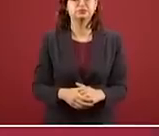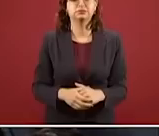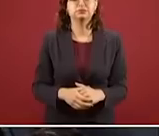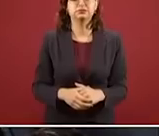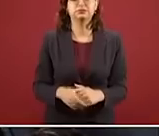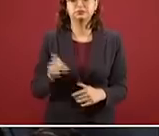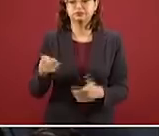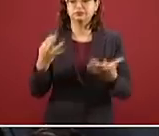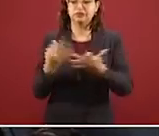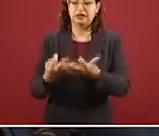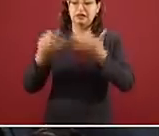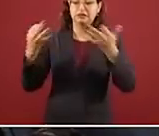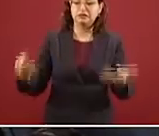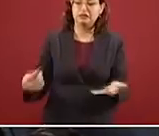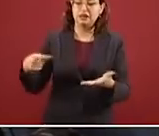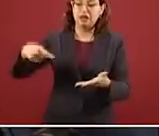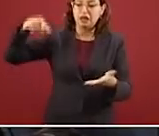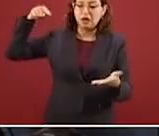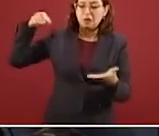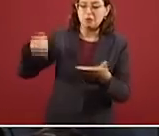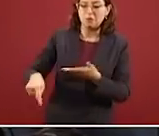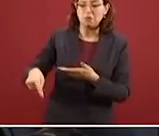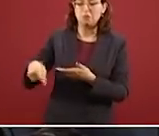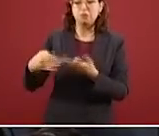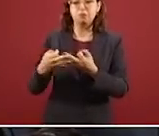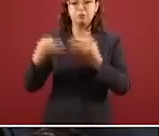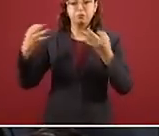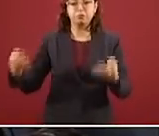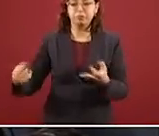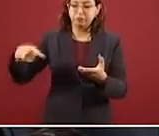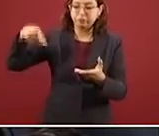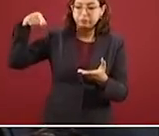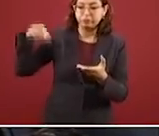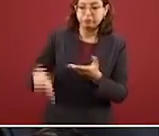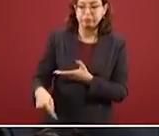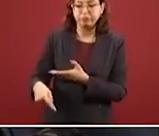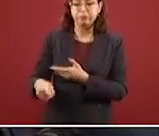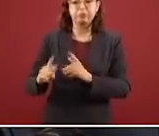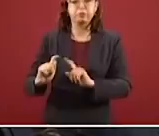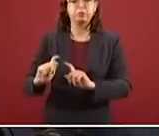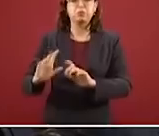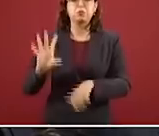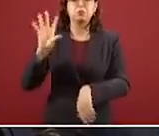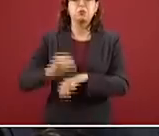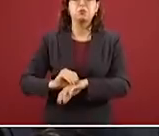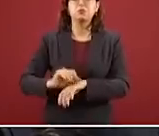el subsuelo de sus tierras estaba concesionado.